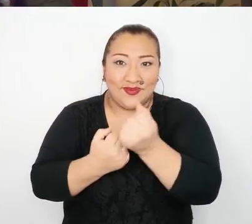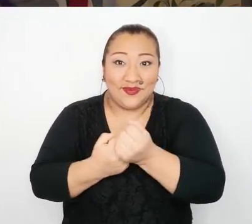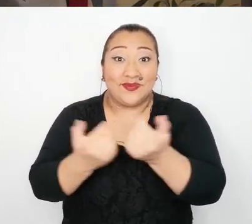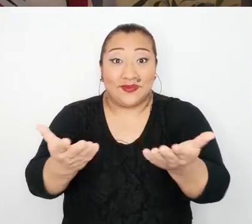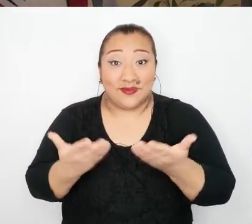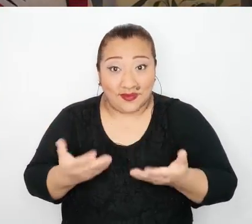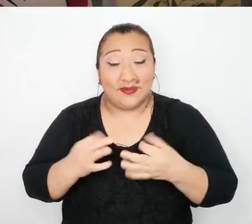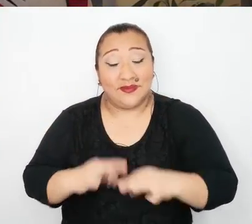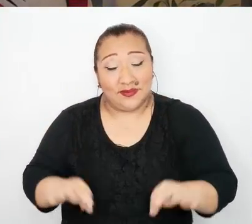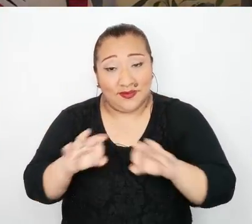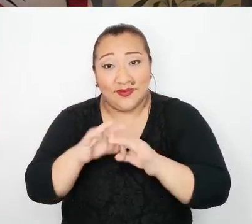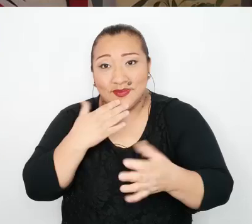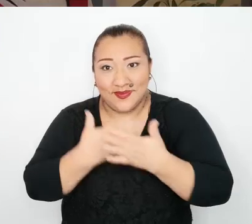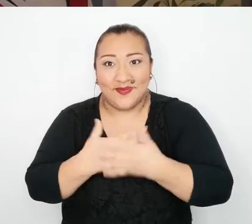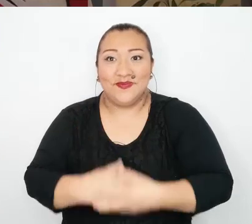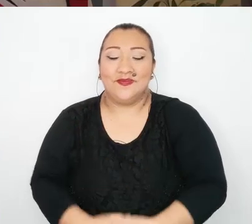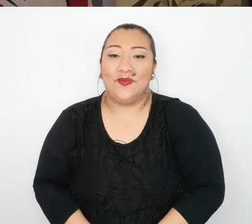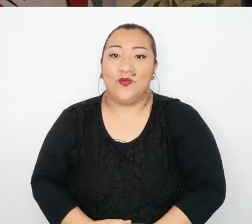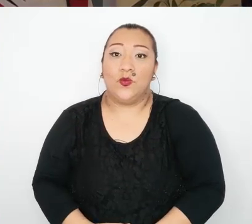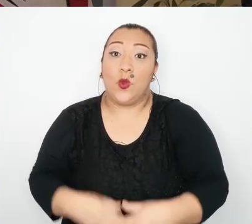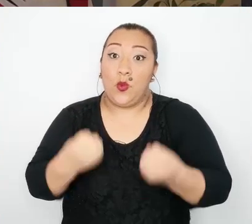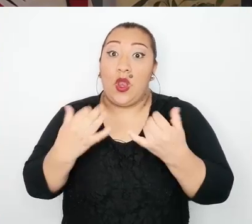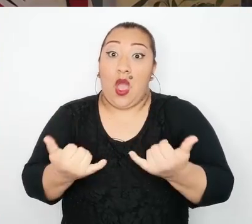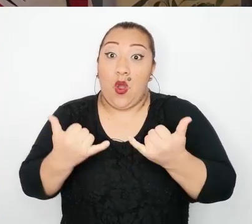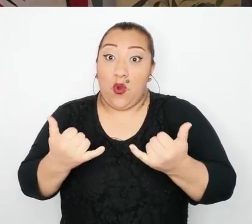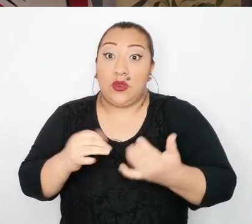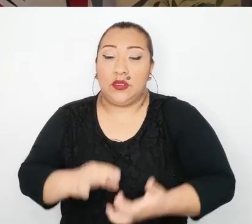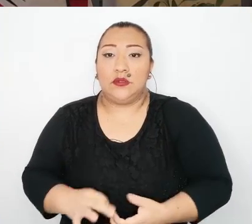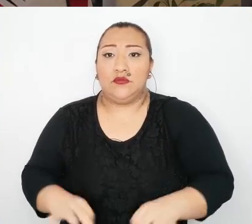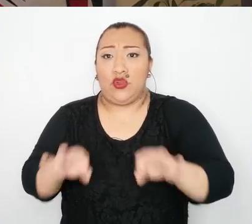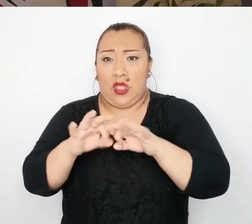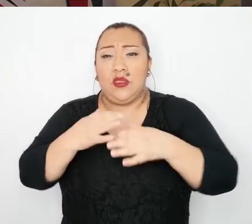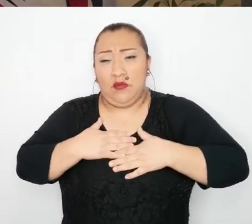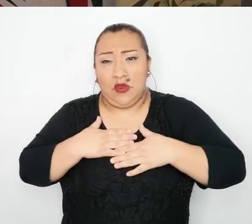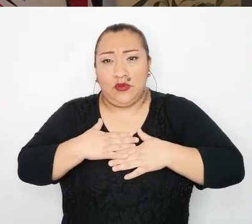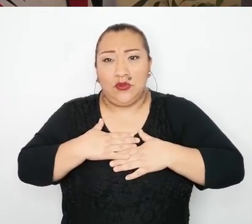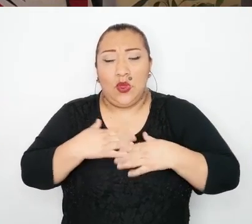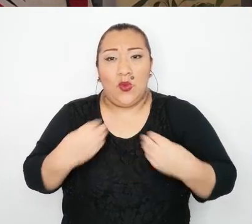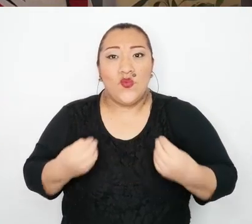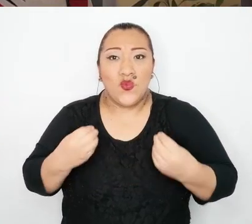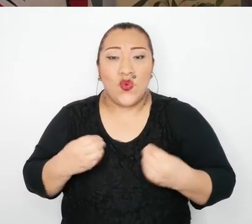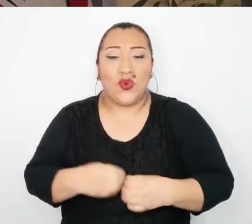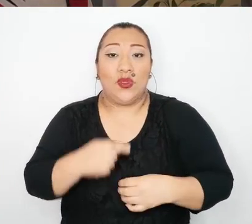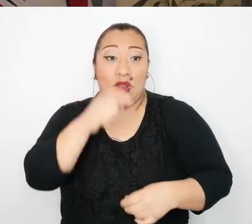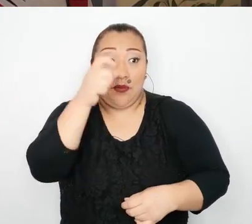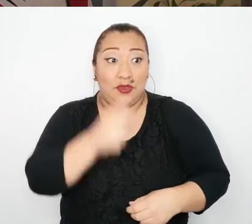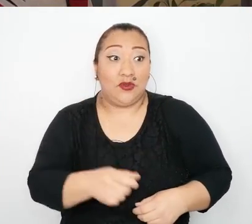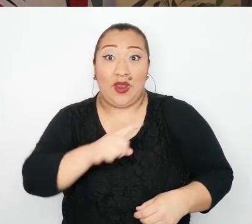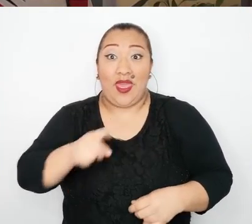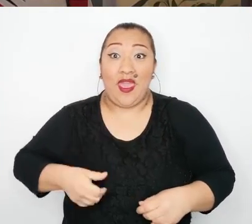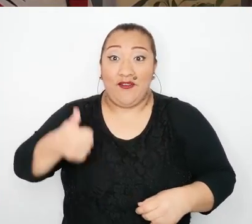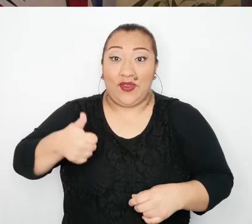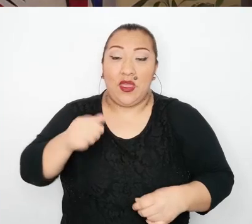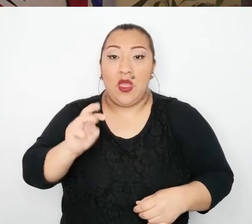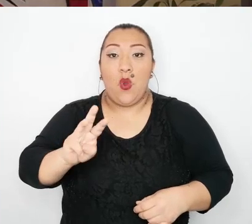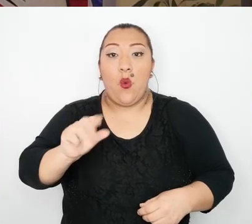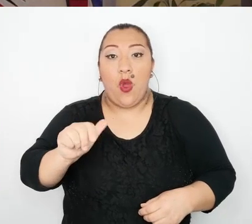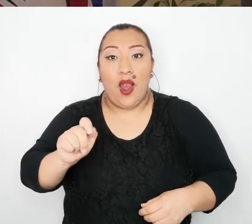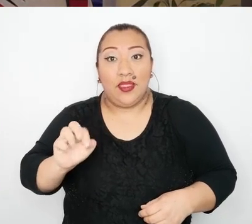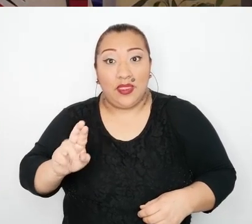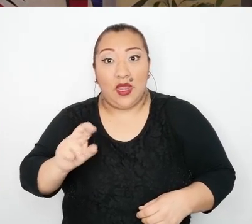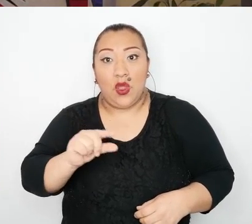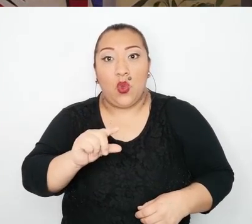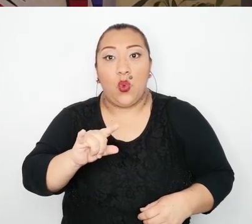de paso el apoyo que nos brindan permanentemente. La mañana de hoy tiene singular importancia para nosotros porque el defensor del pueblo, el doctor